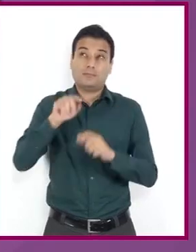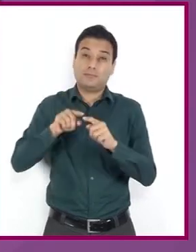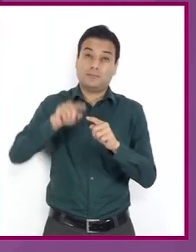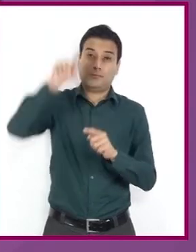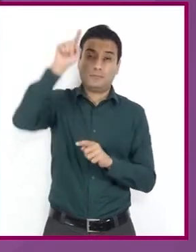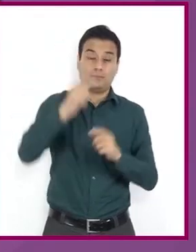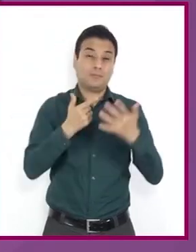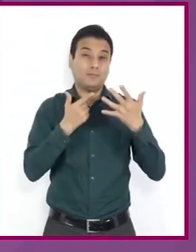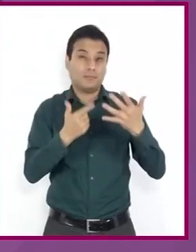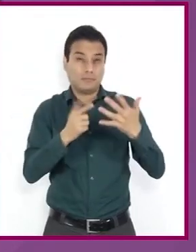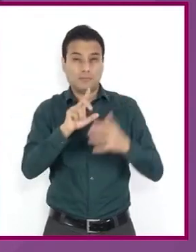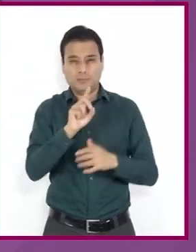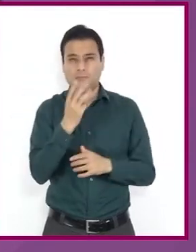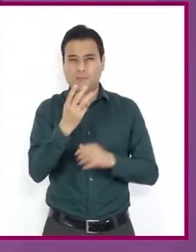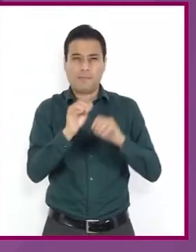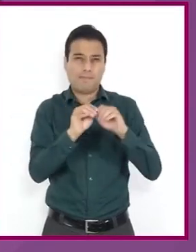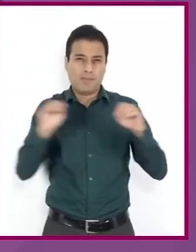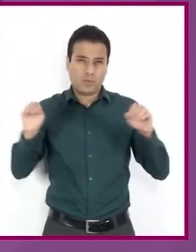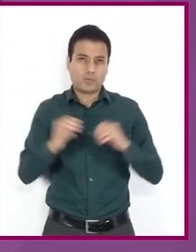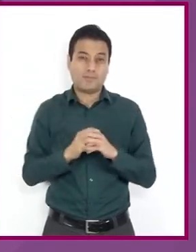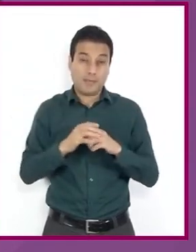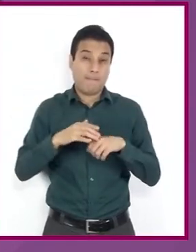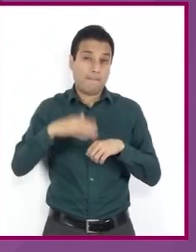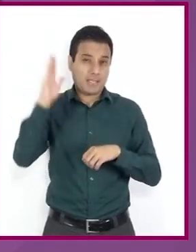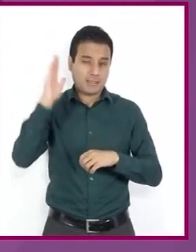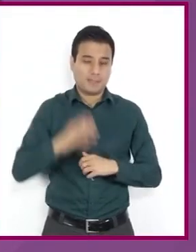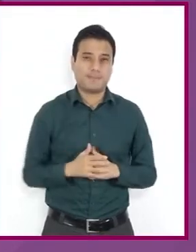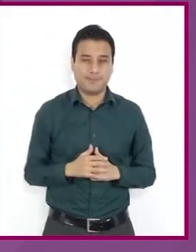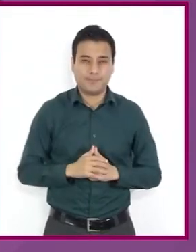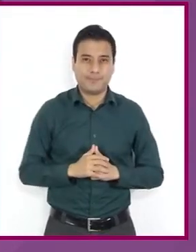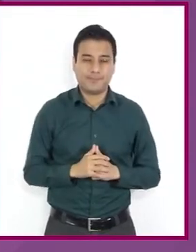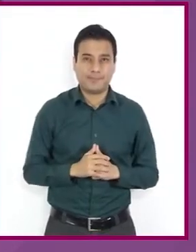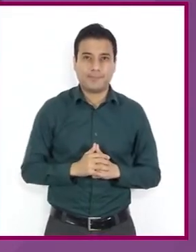y 33 metros de alto o incluso más.